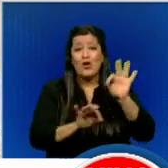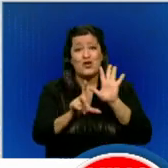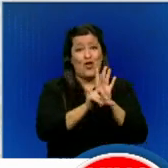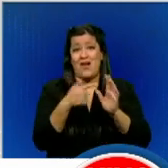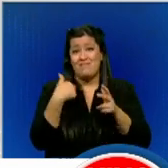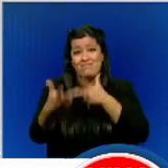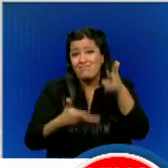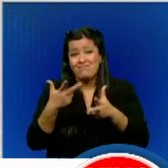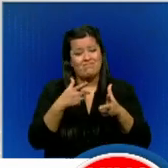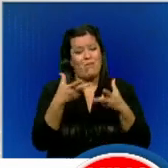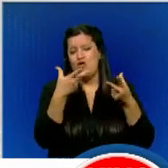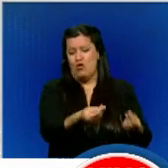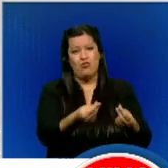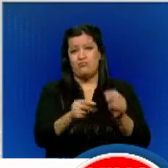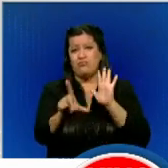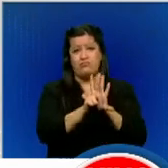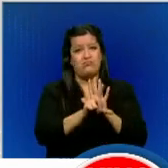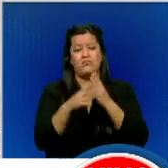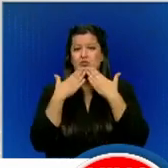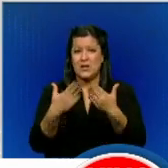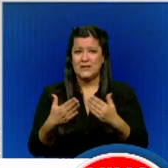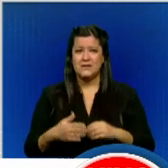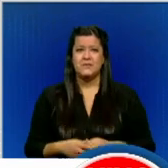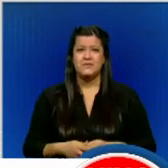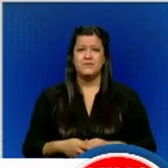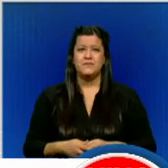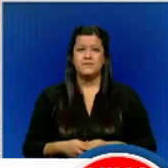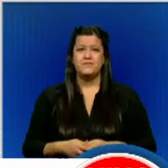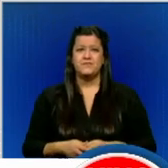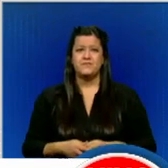este proyecto de ley muchas gracias